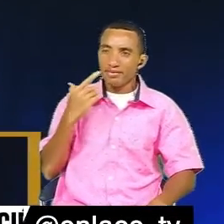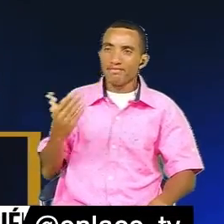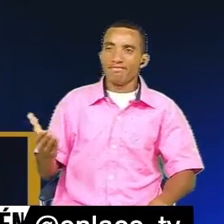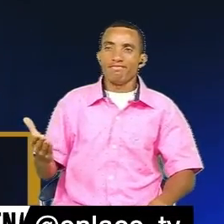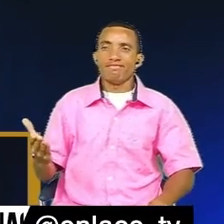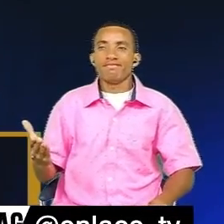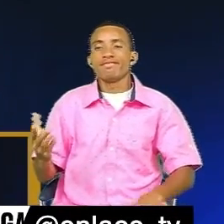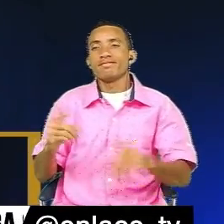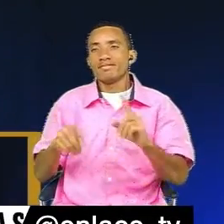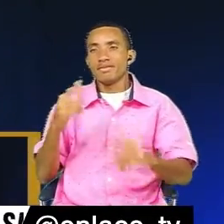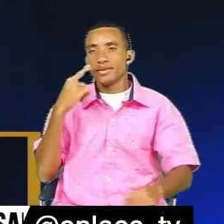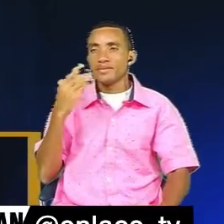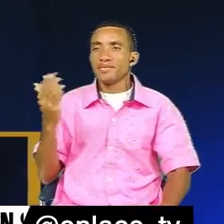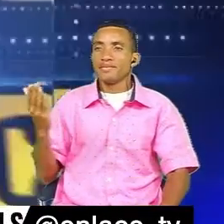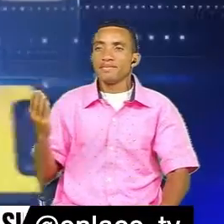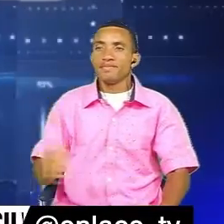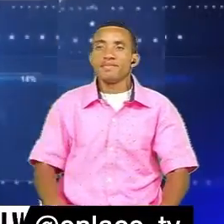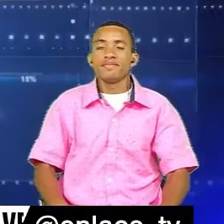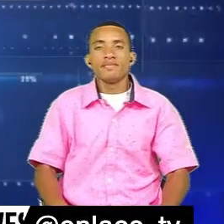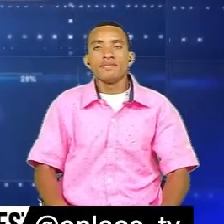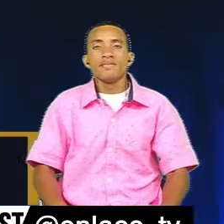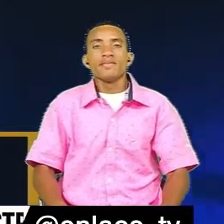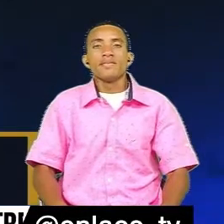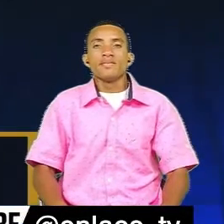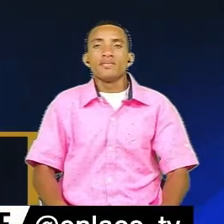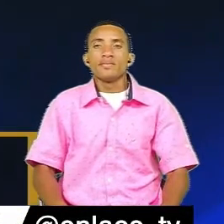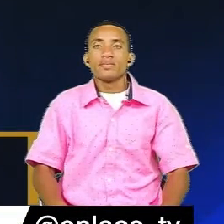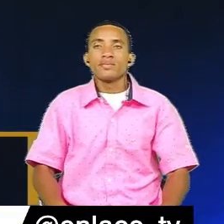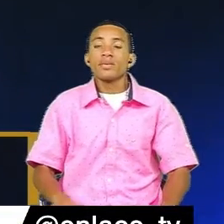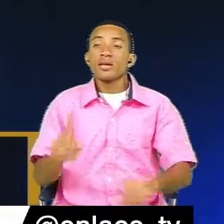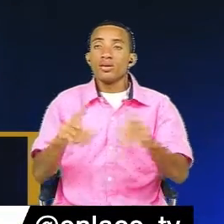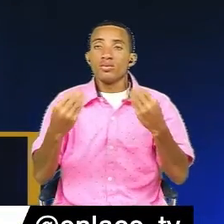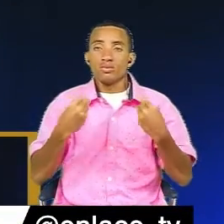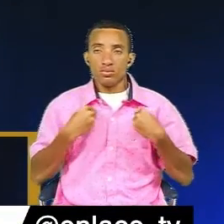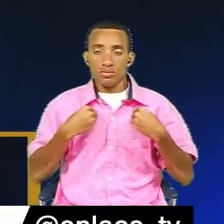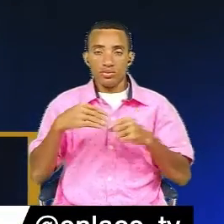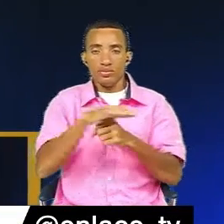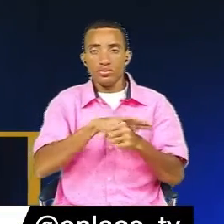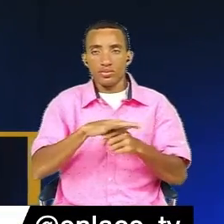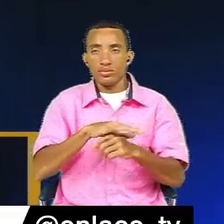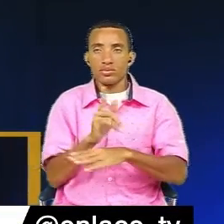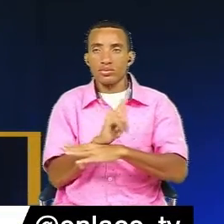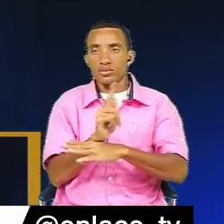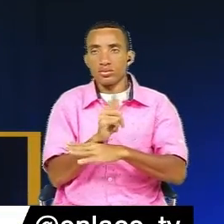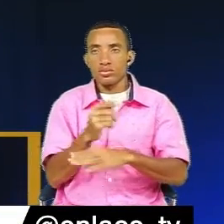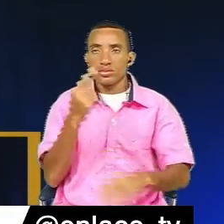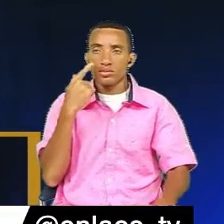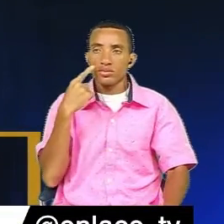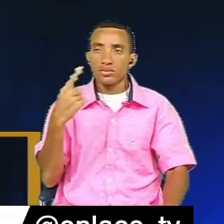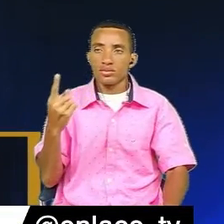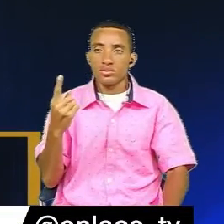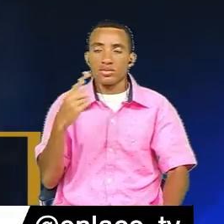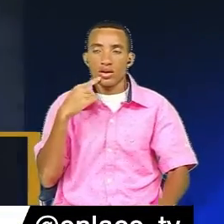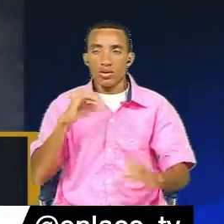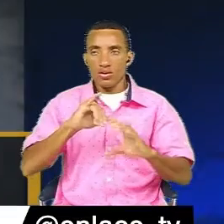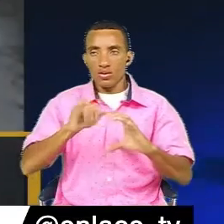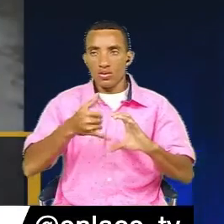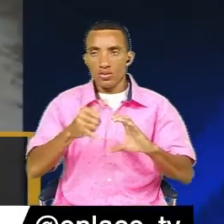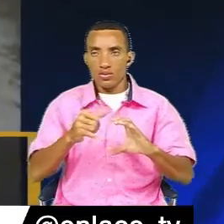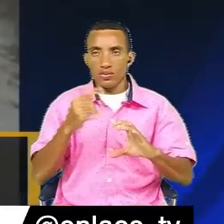Así lucen los andenes y las calles. Habitantes del barrio La Floresta denuncian al WhatsApp de Enlace Televisión el robo constante de